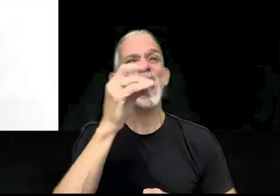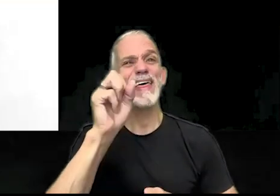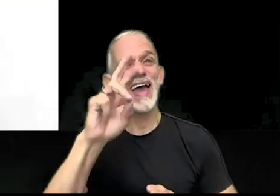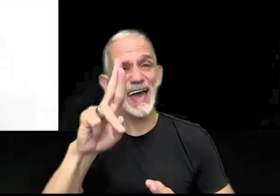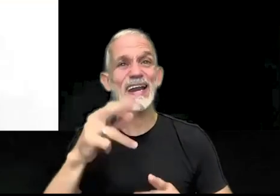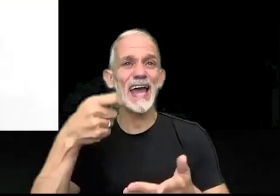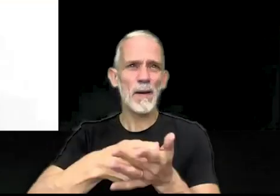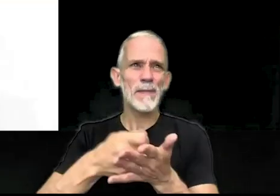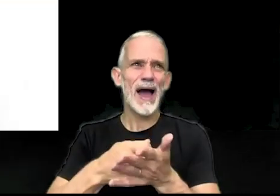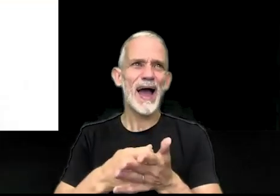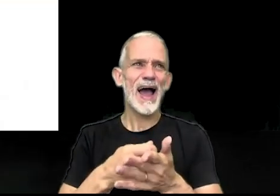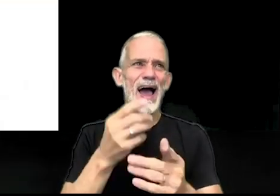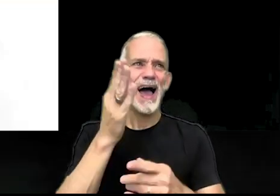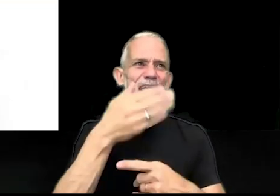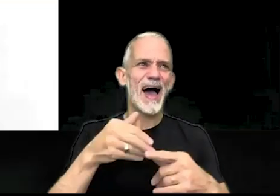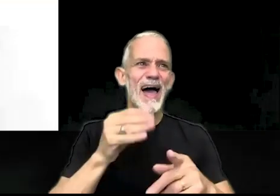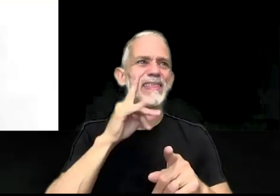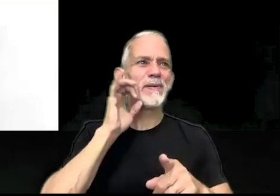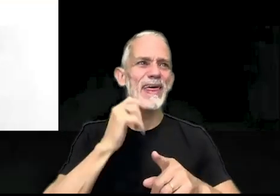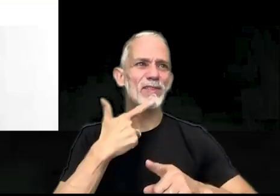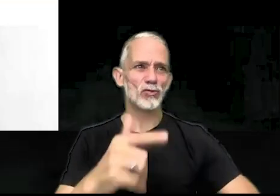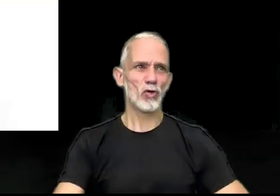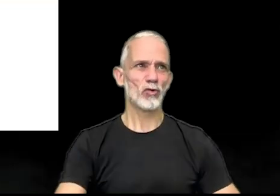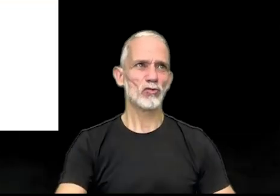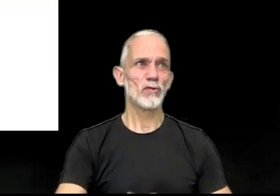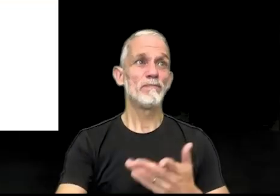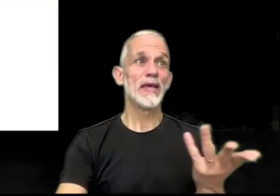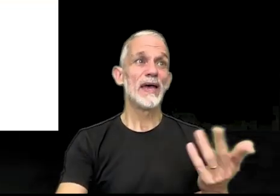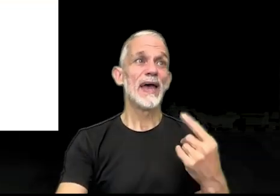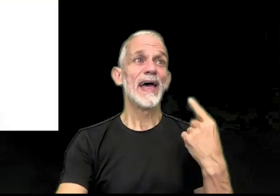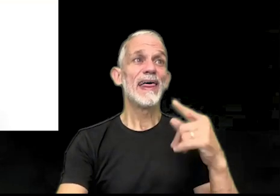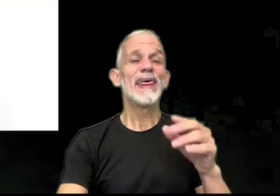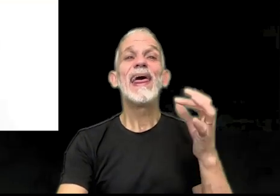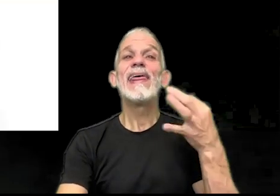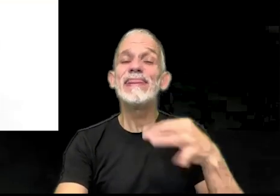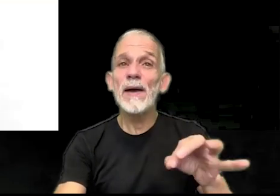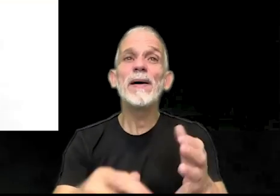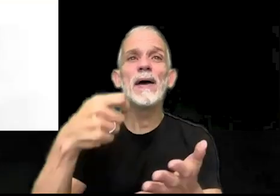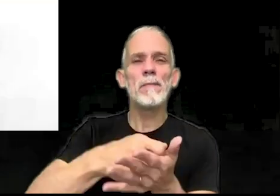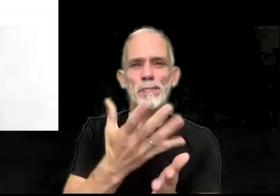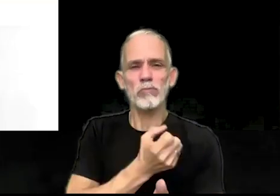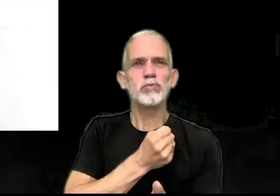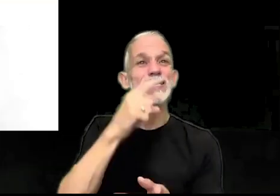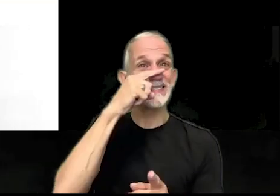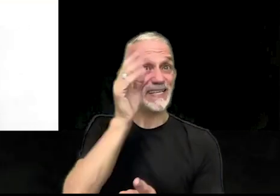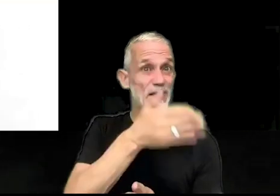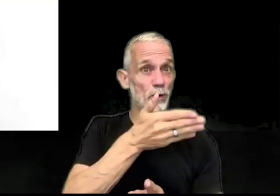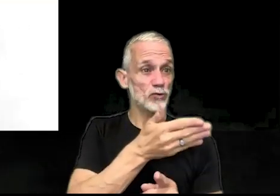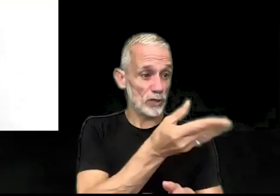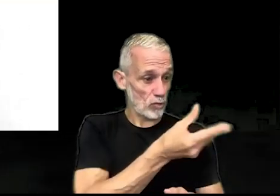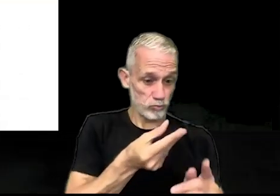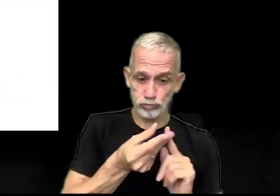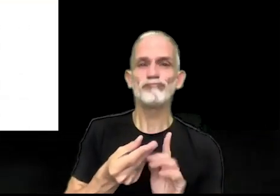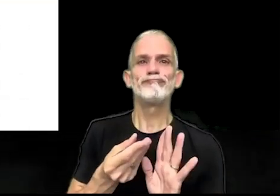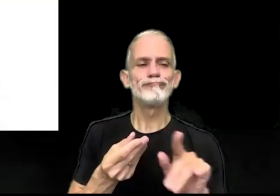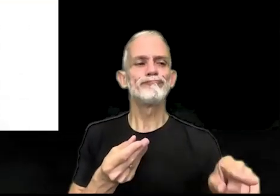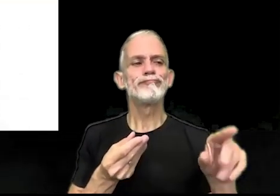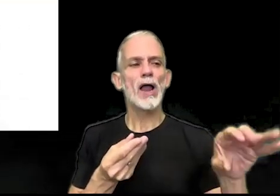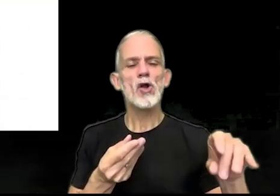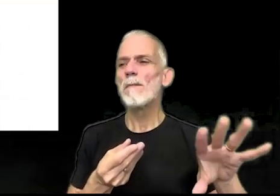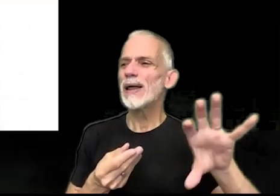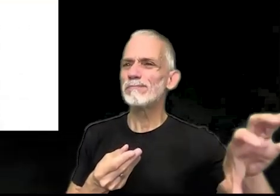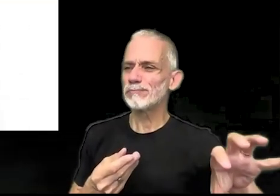paga dividendos, el pagador debe retener el 7%, depositarlo en nombre del